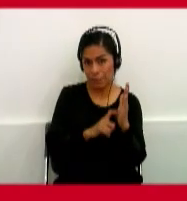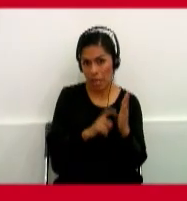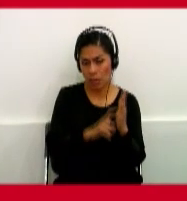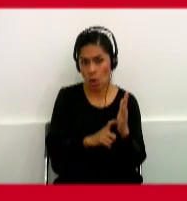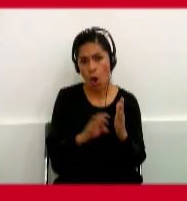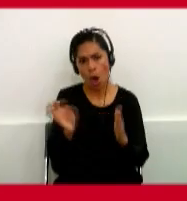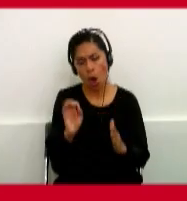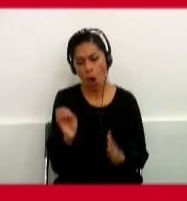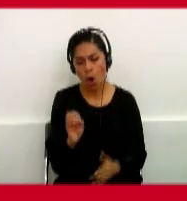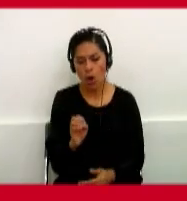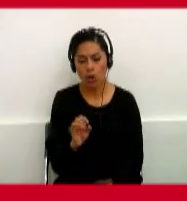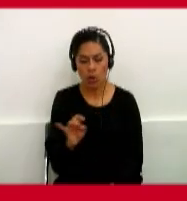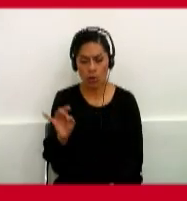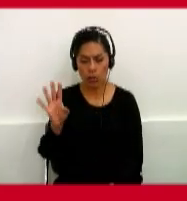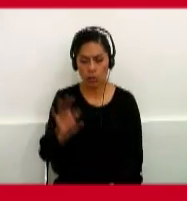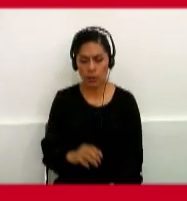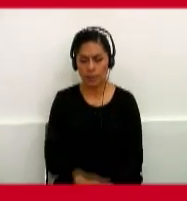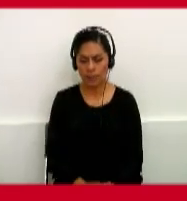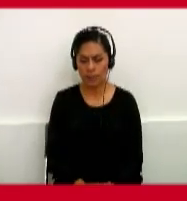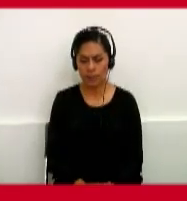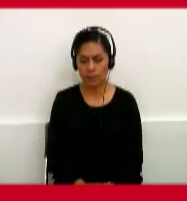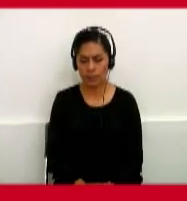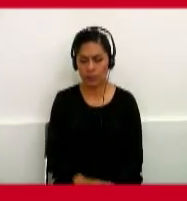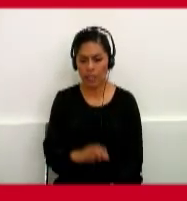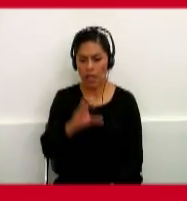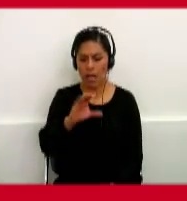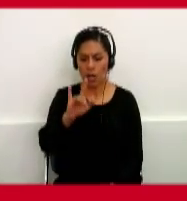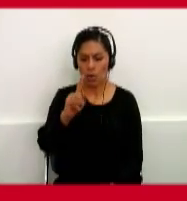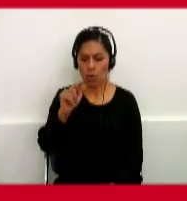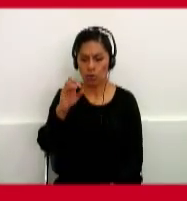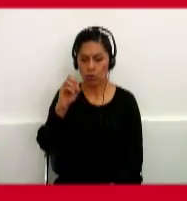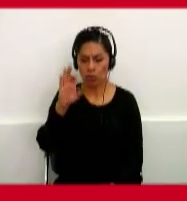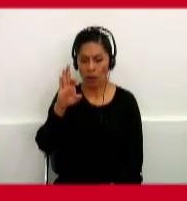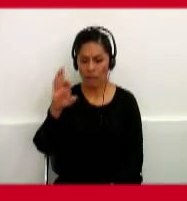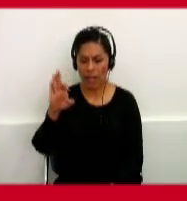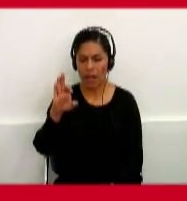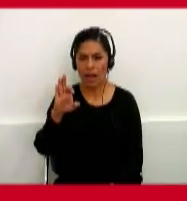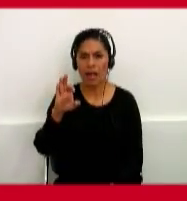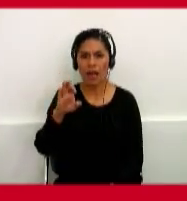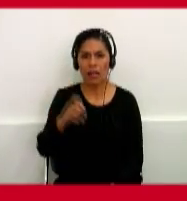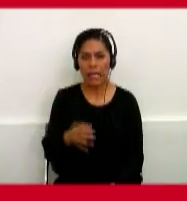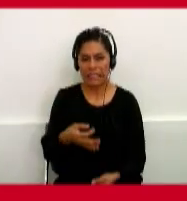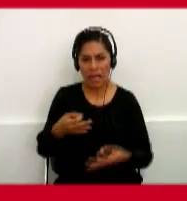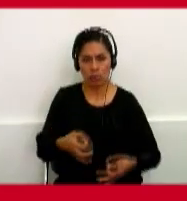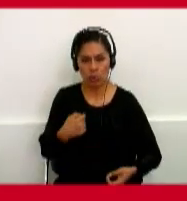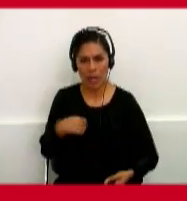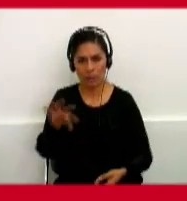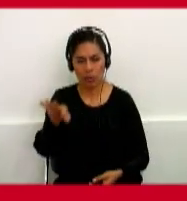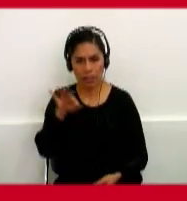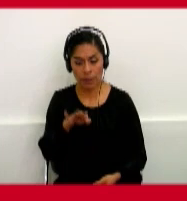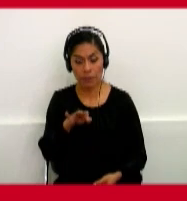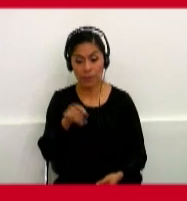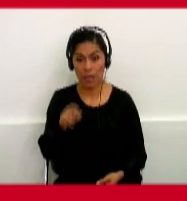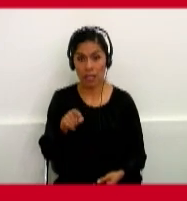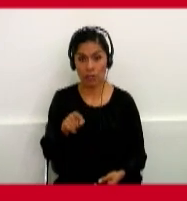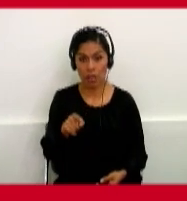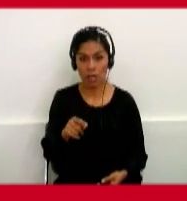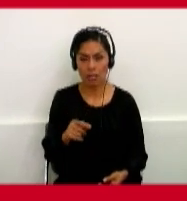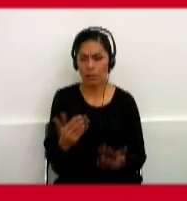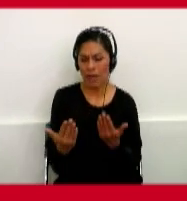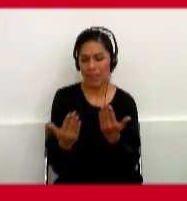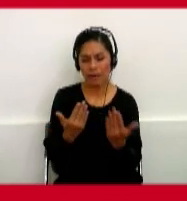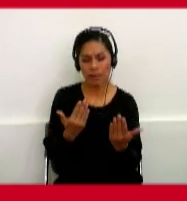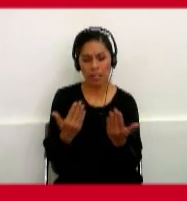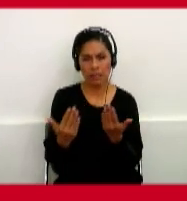otro cutoff definido. Con esto voy a concluir. Acá se muestran los resultados, por ejemplo, de enfrentar este proyecto a un sublevel stopping